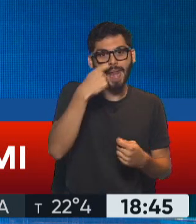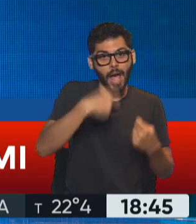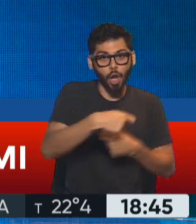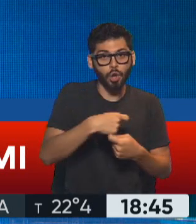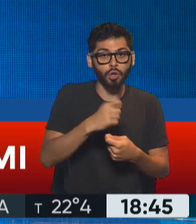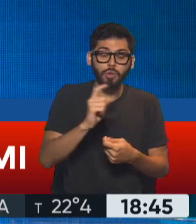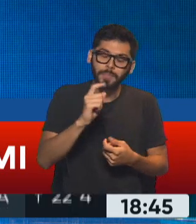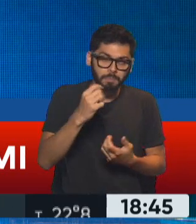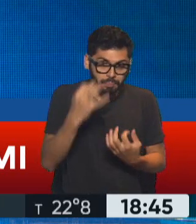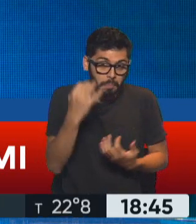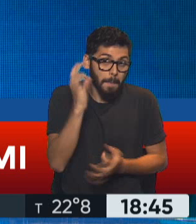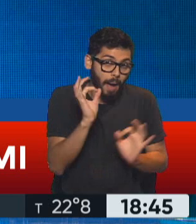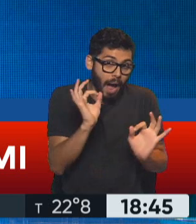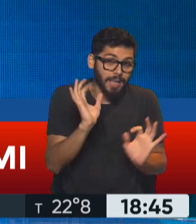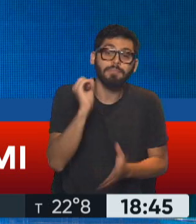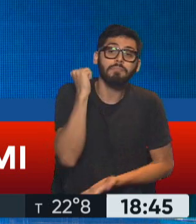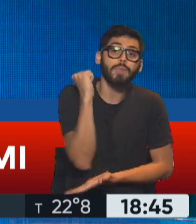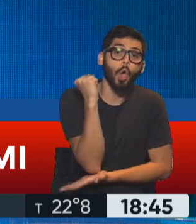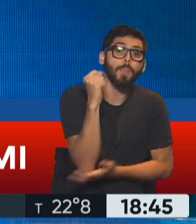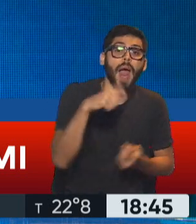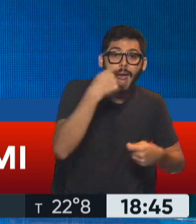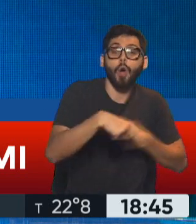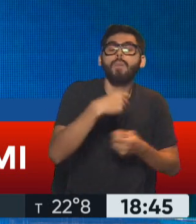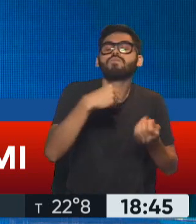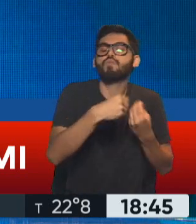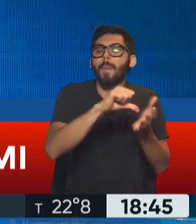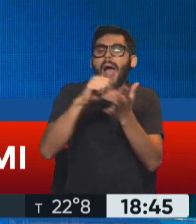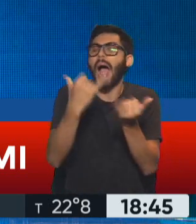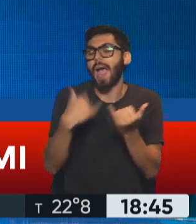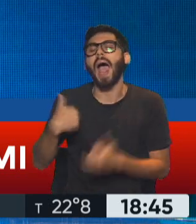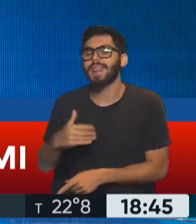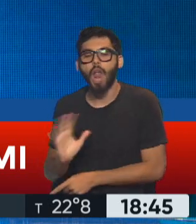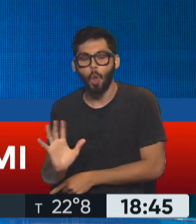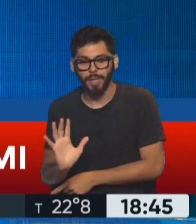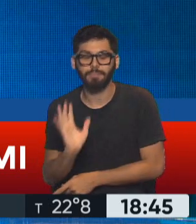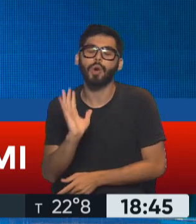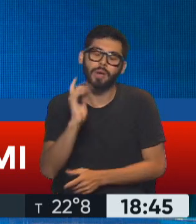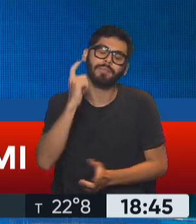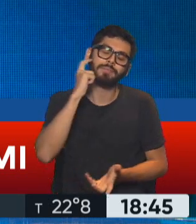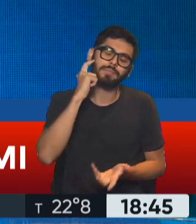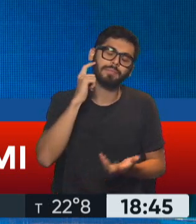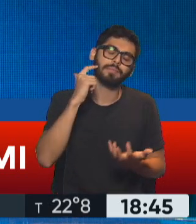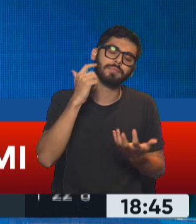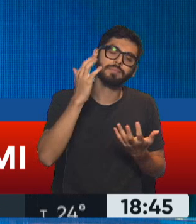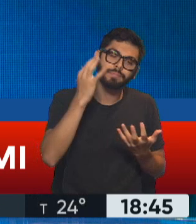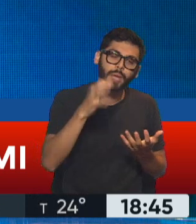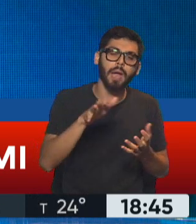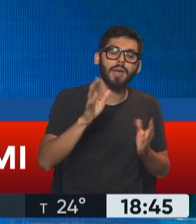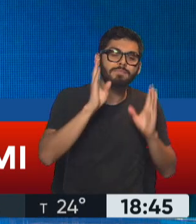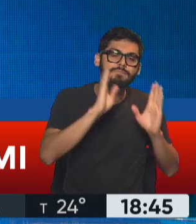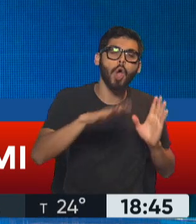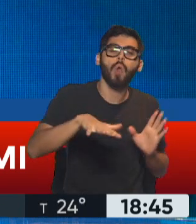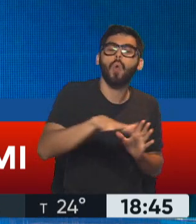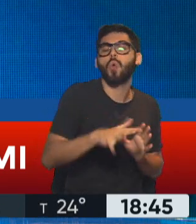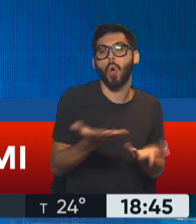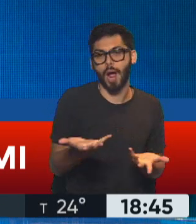equivocando. La economía narco que se desarrolla en un montón de países no es el caso de la Argentina. Por eso decía, hay que interpretarlo desde el punto de vista del carácter regional. El